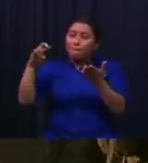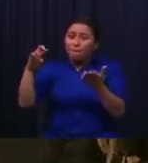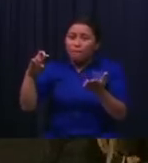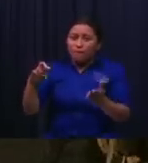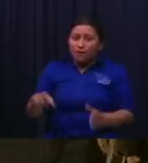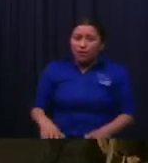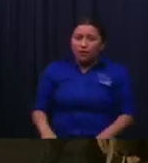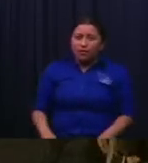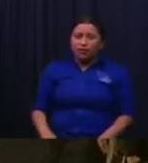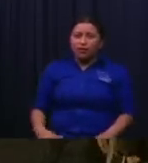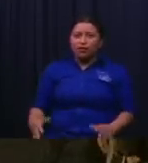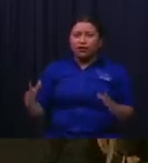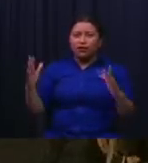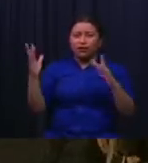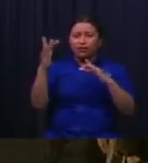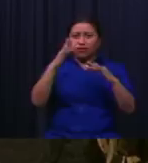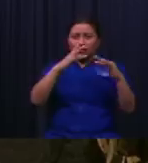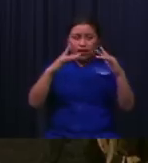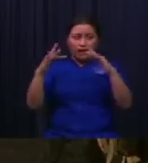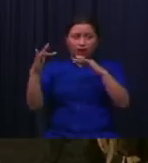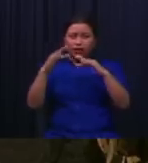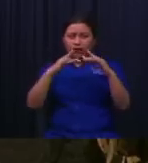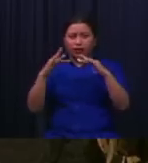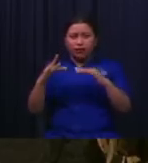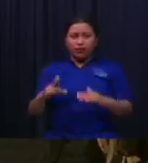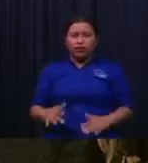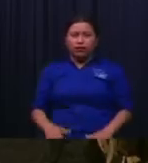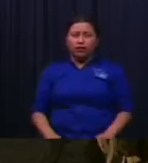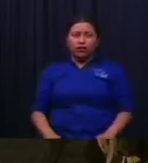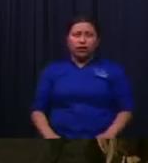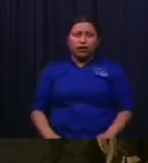hacia otra, lo que supone